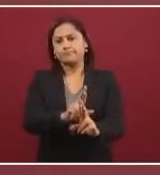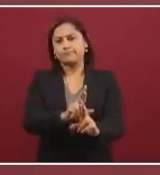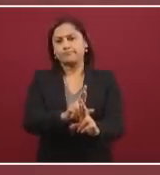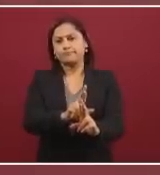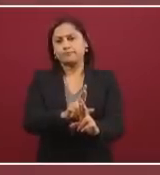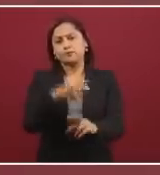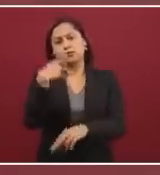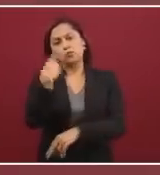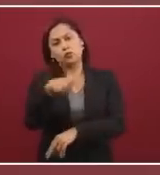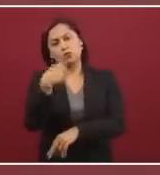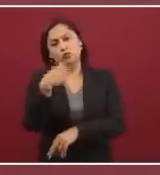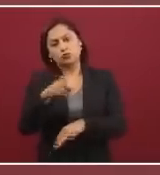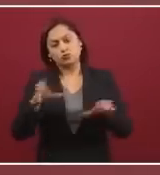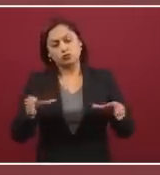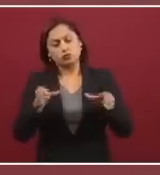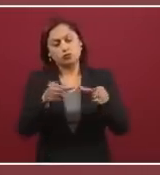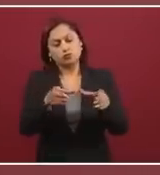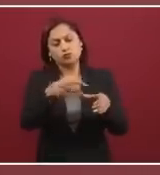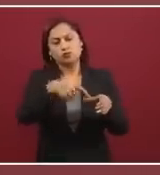judicial